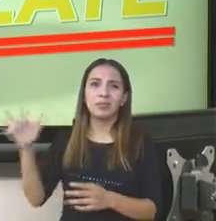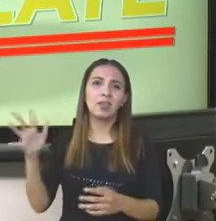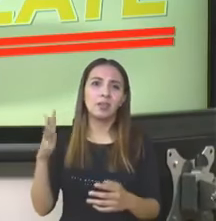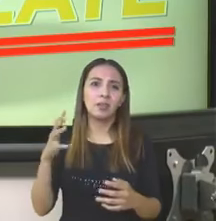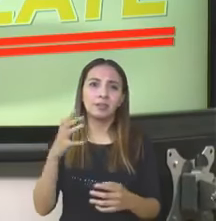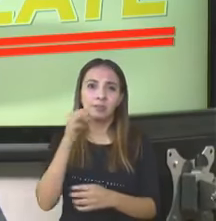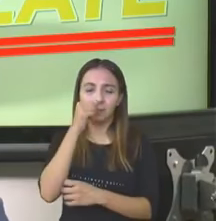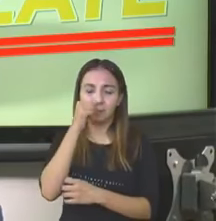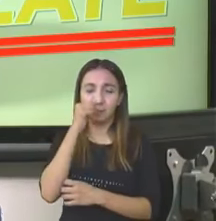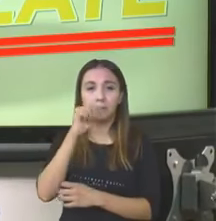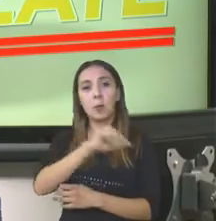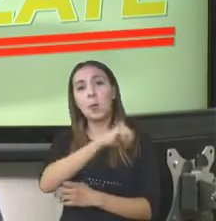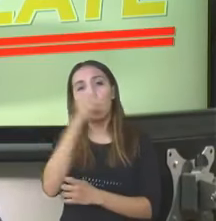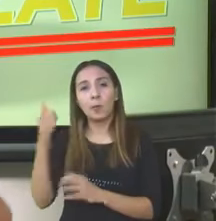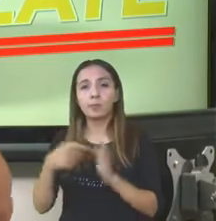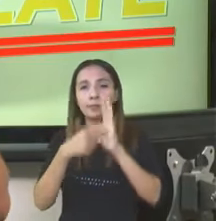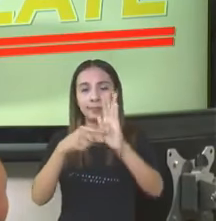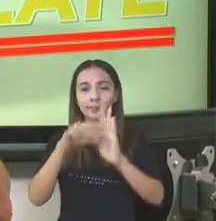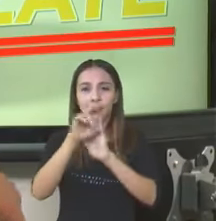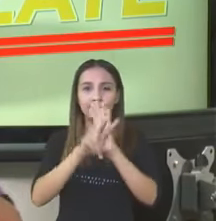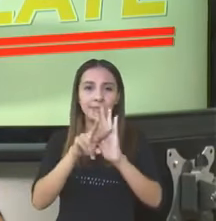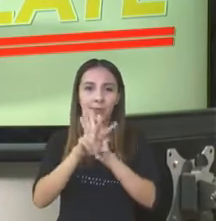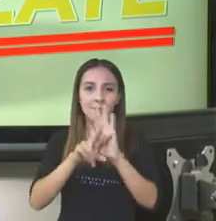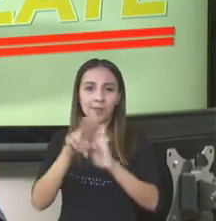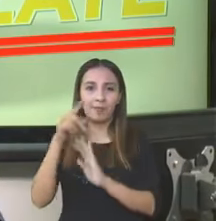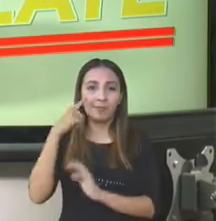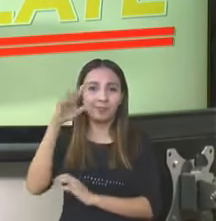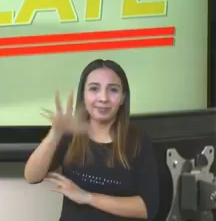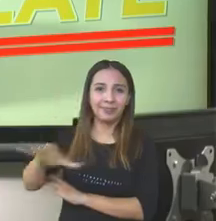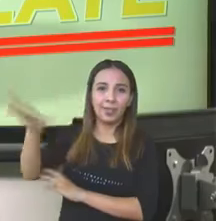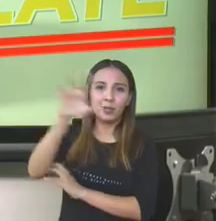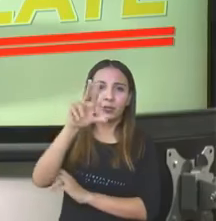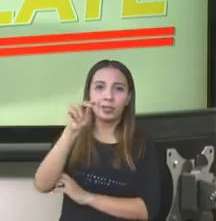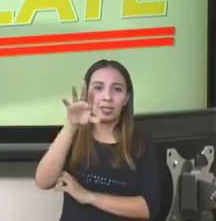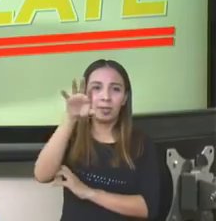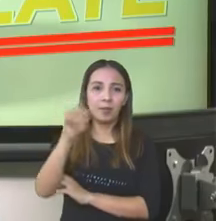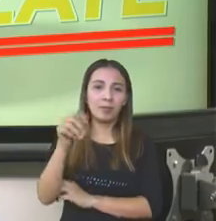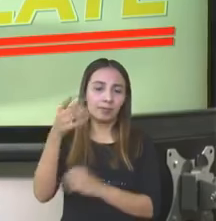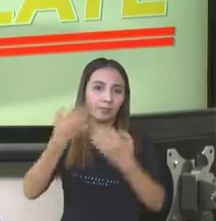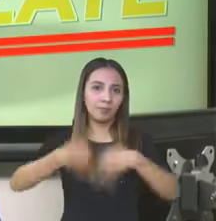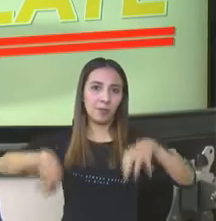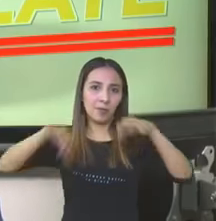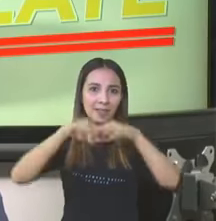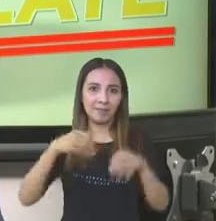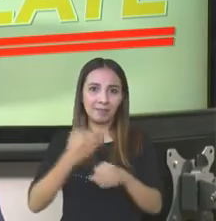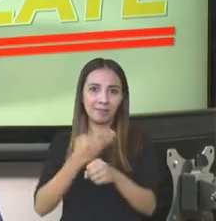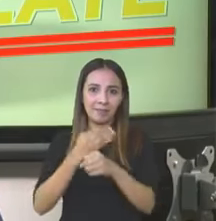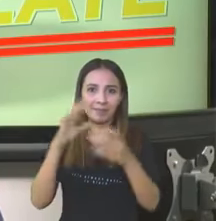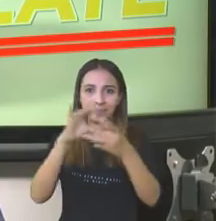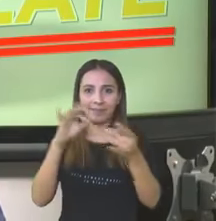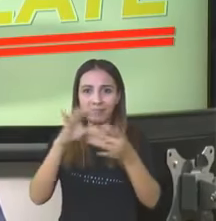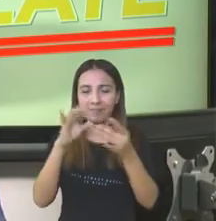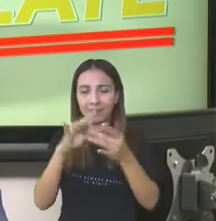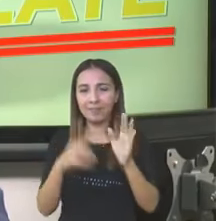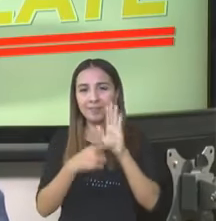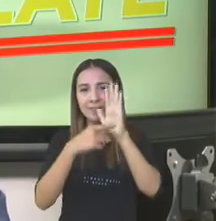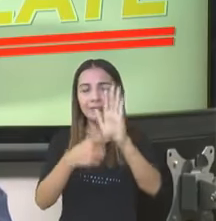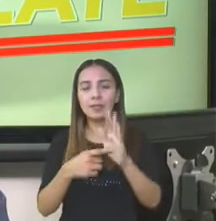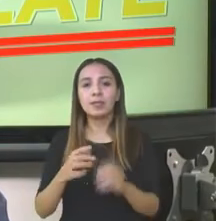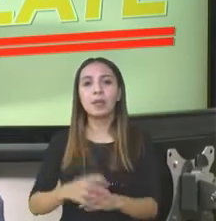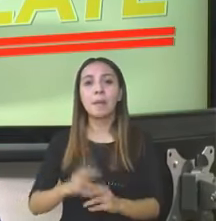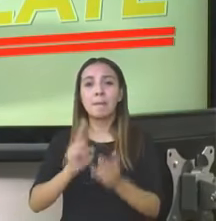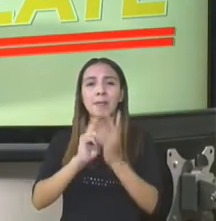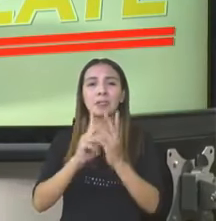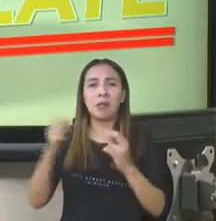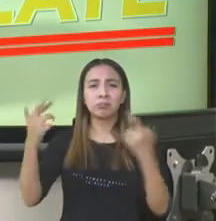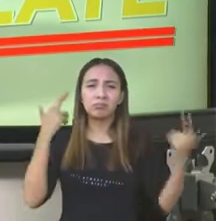colonia 89, pone el video, Santiago, nos vamos a ir rápido, y pues es importante lo que le estamos pasando en este momento. Los vecinos